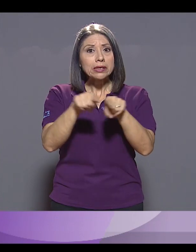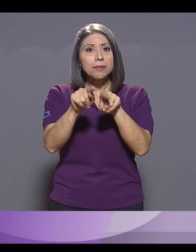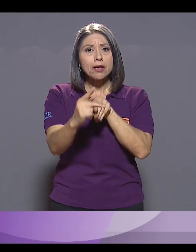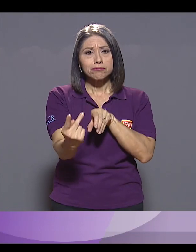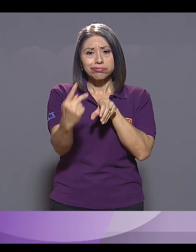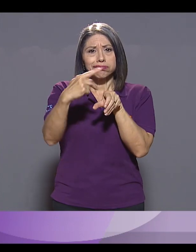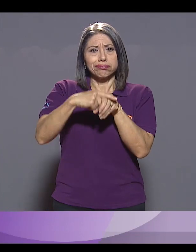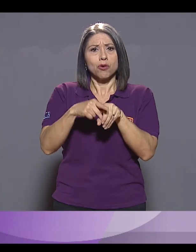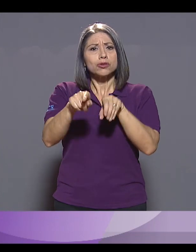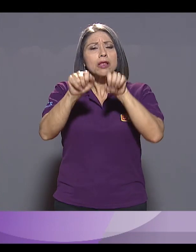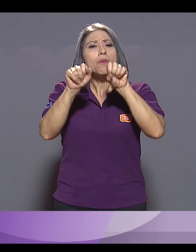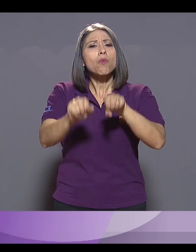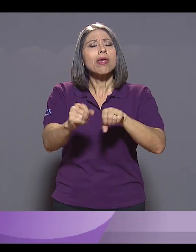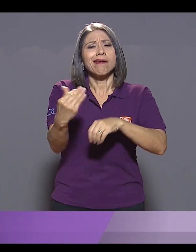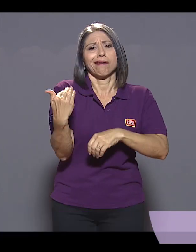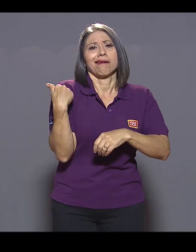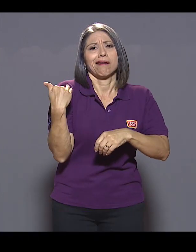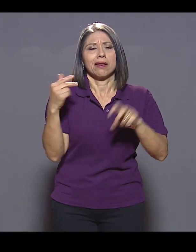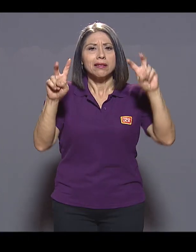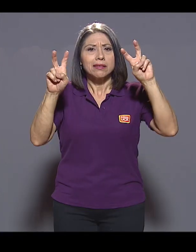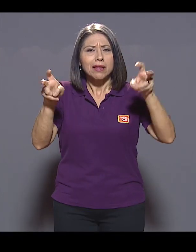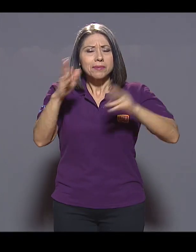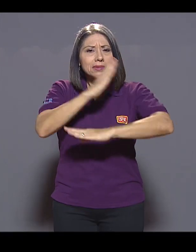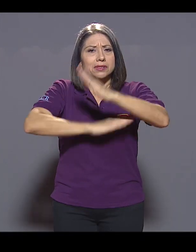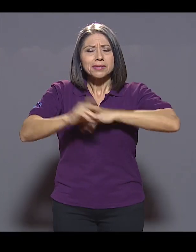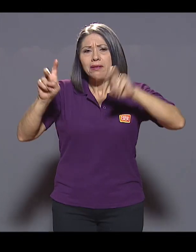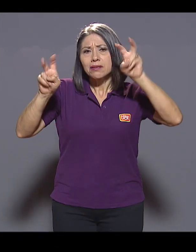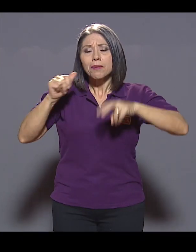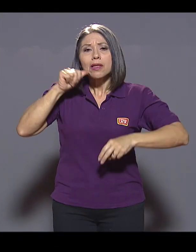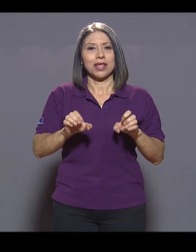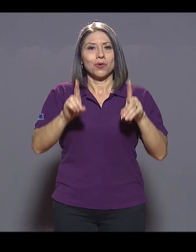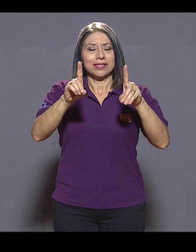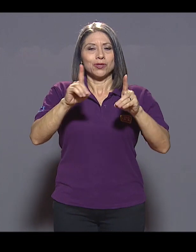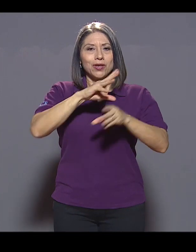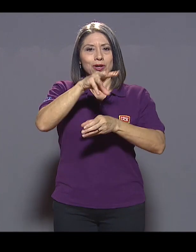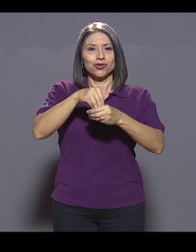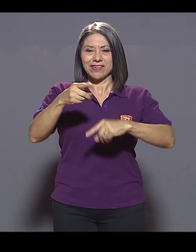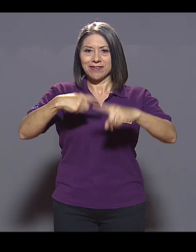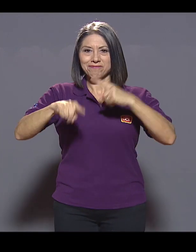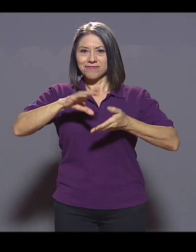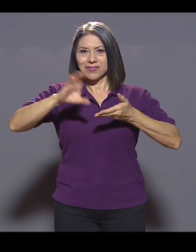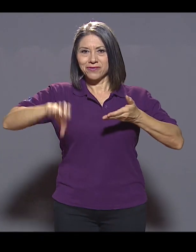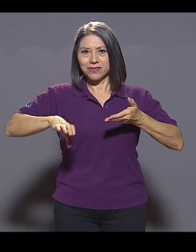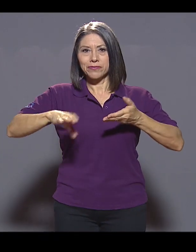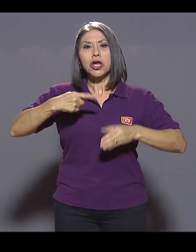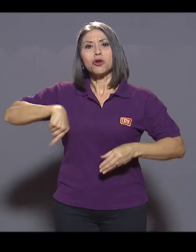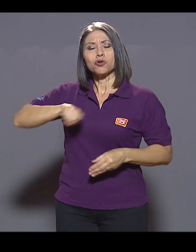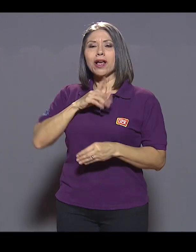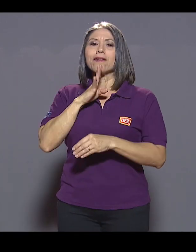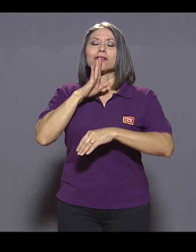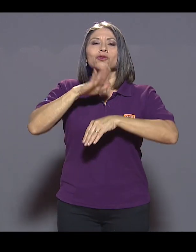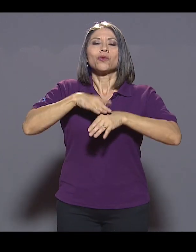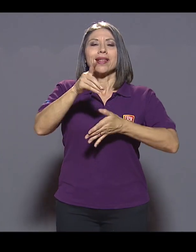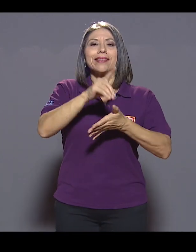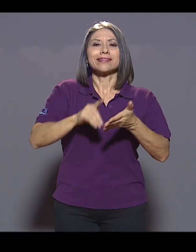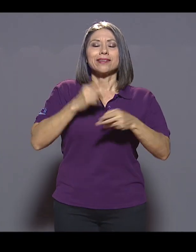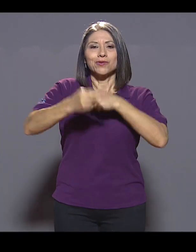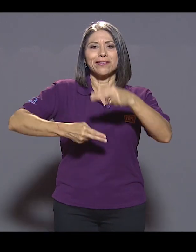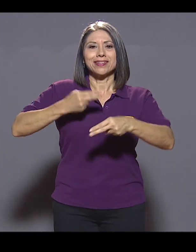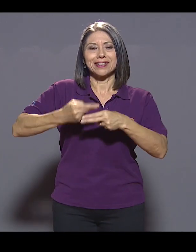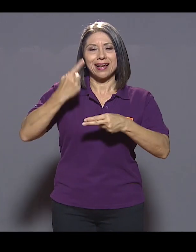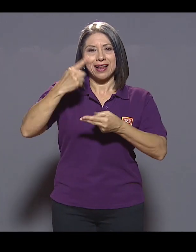les concierne o que se encuentre en su comunidad. Tenemos ahí, ¿verdad?, de que ya es un reto para